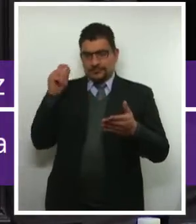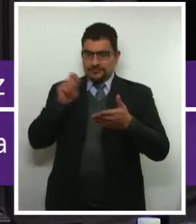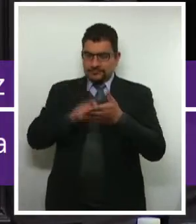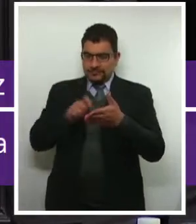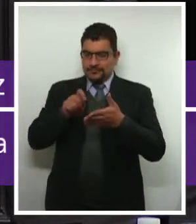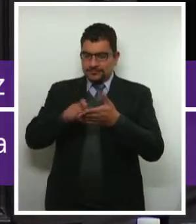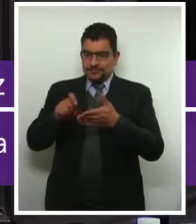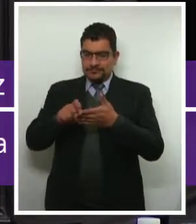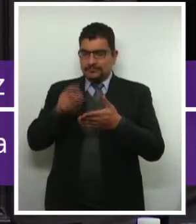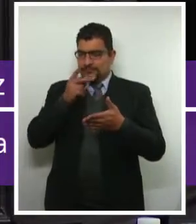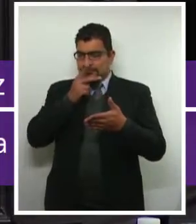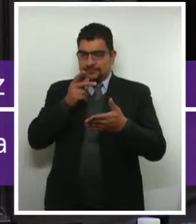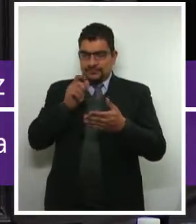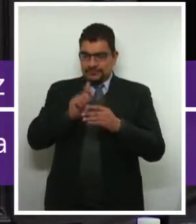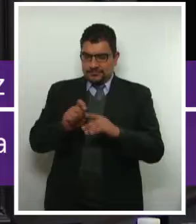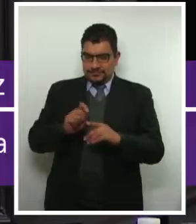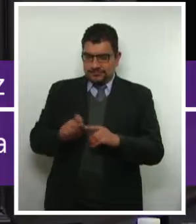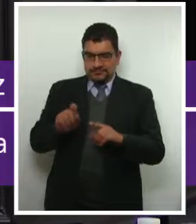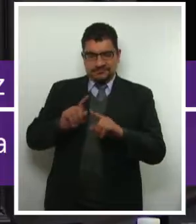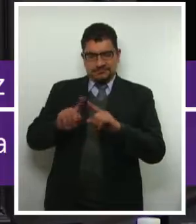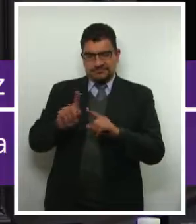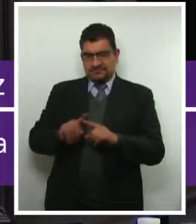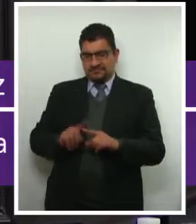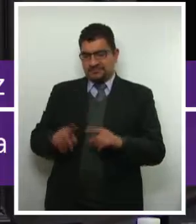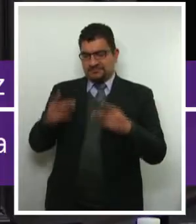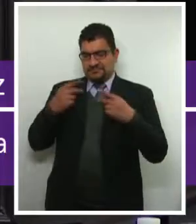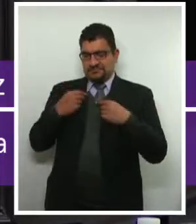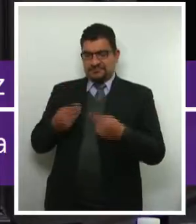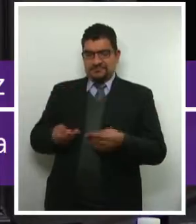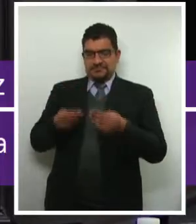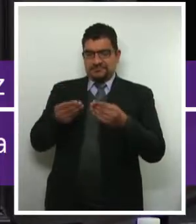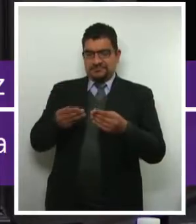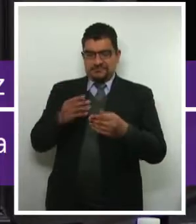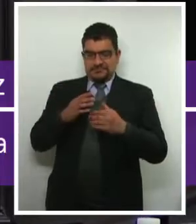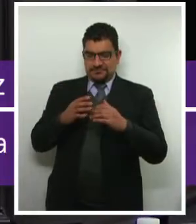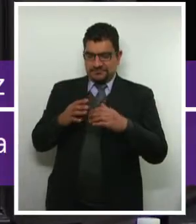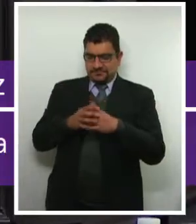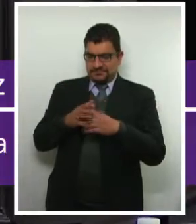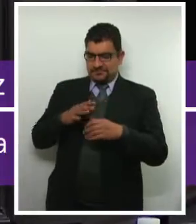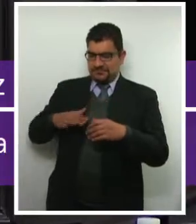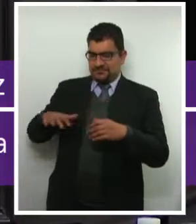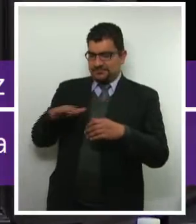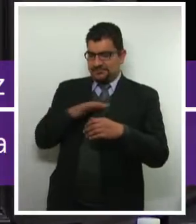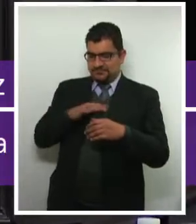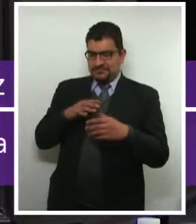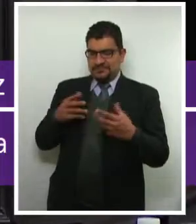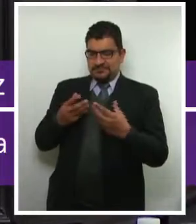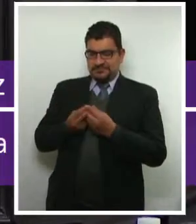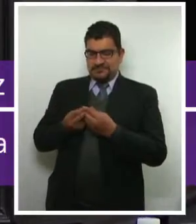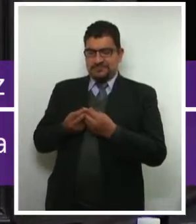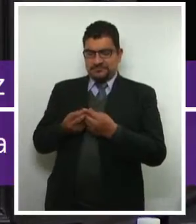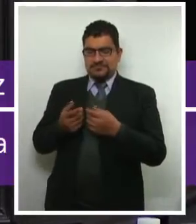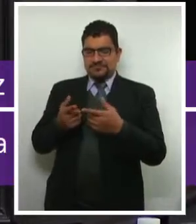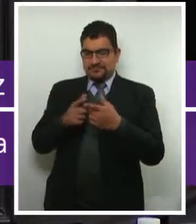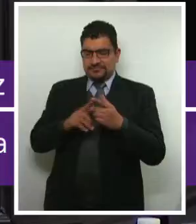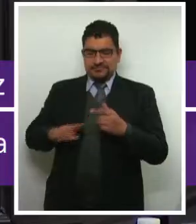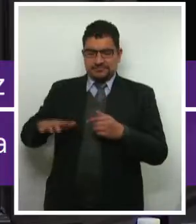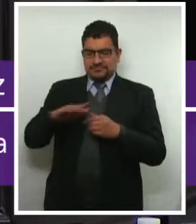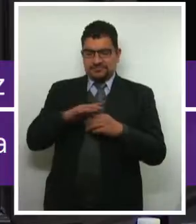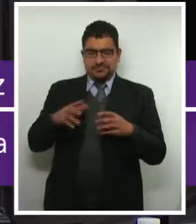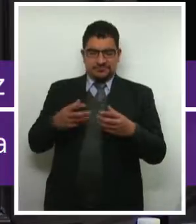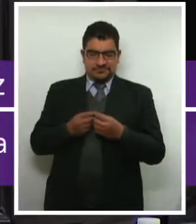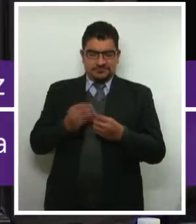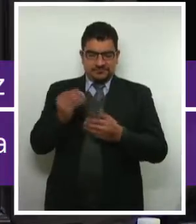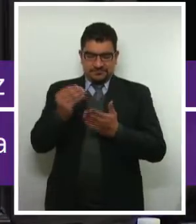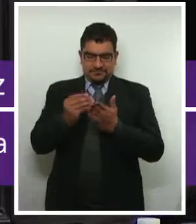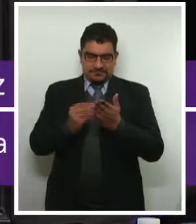palabras de algún integrante de mi grupo parlamentario, de nuestro grupo parlamentario, en el